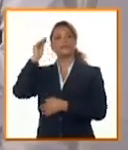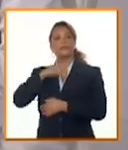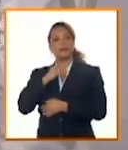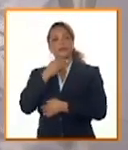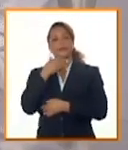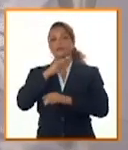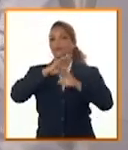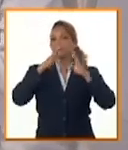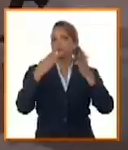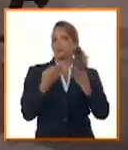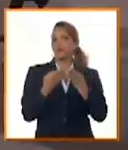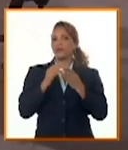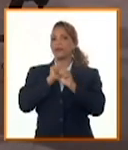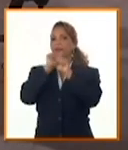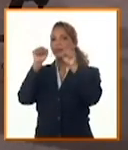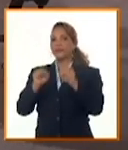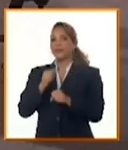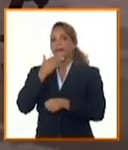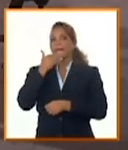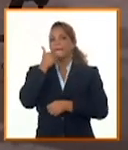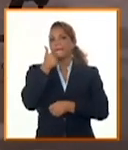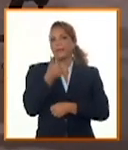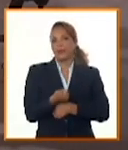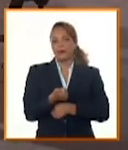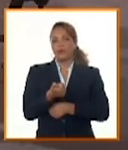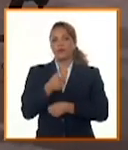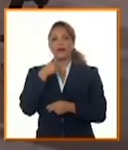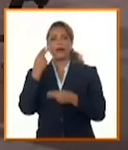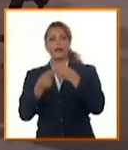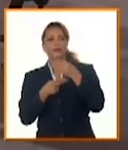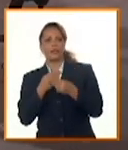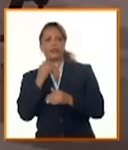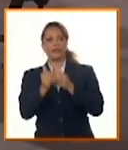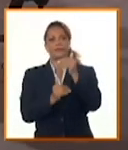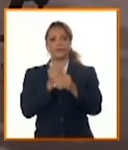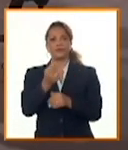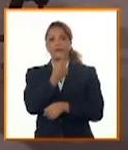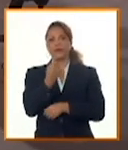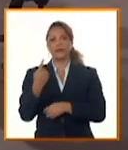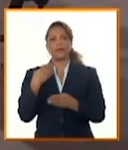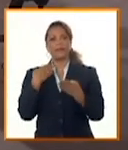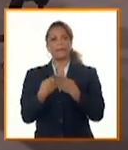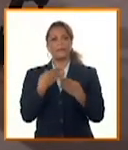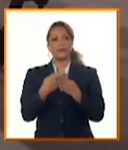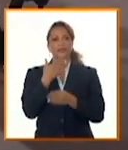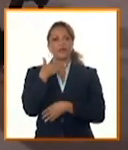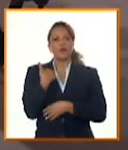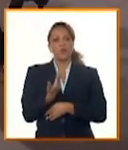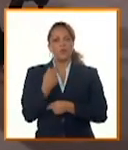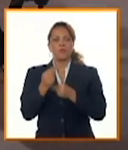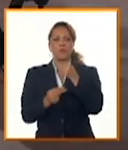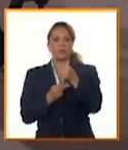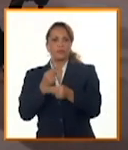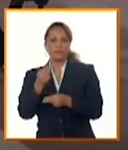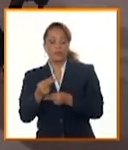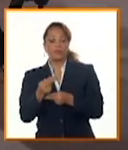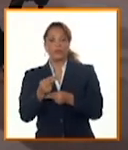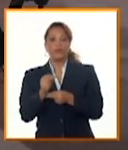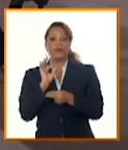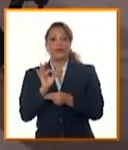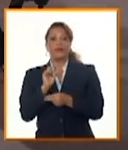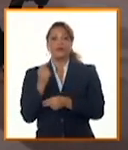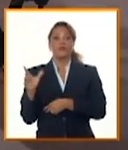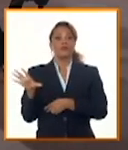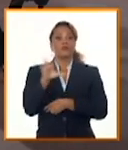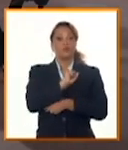potencialidades de las posibilidades que le corresponde hacer en este proceso a cada uno de las entidades y es un proceso en que venimos trabajando con todos los